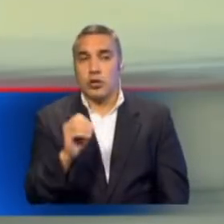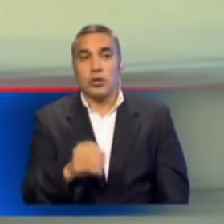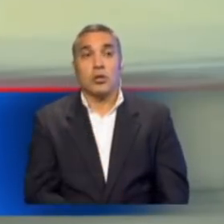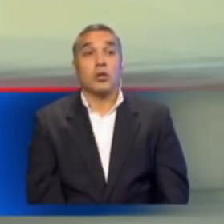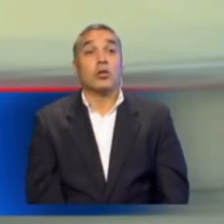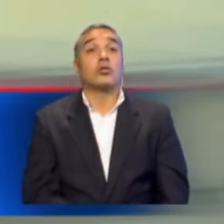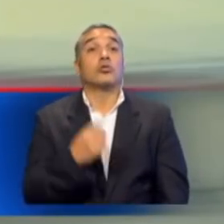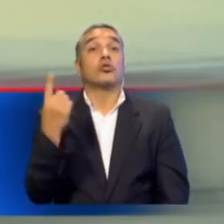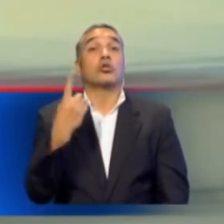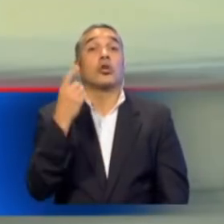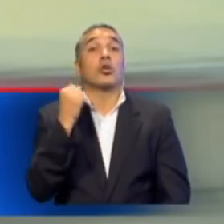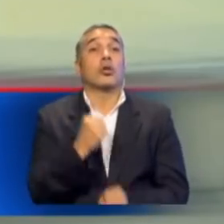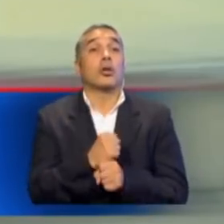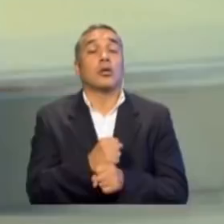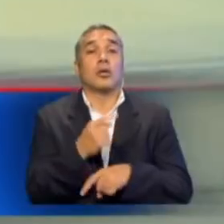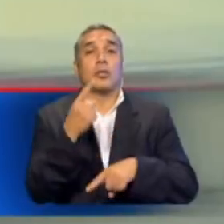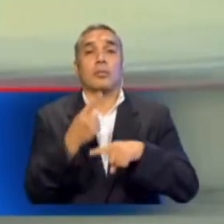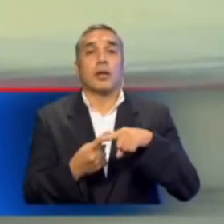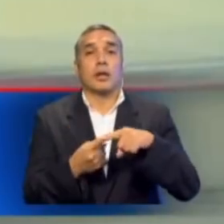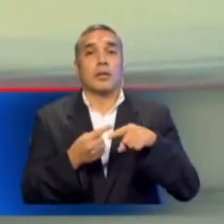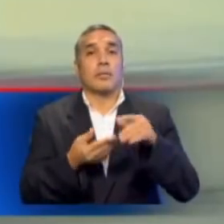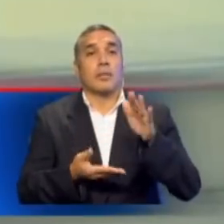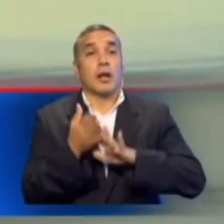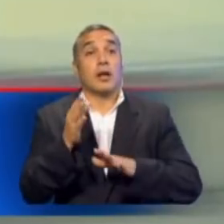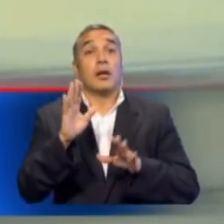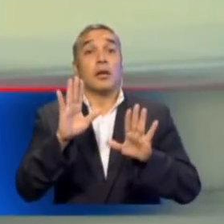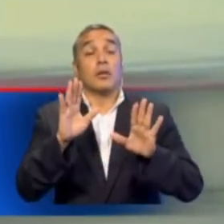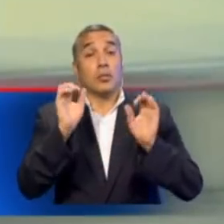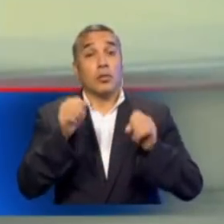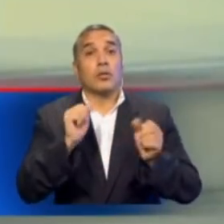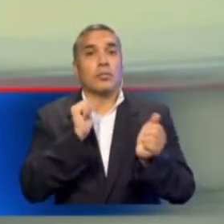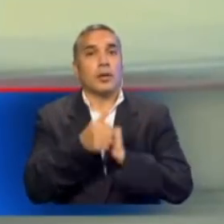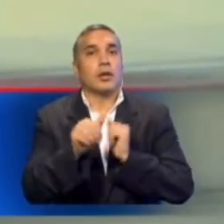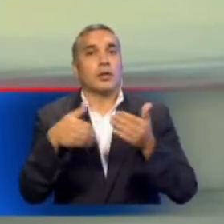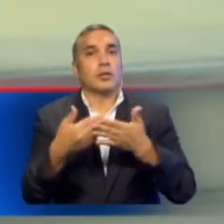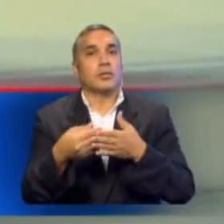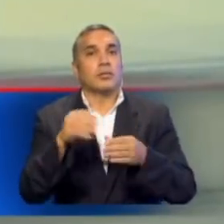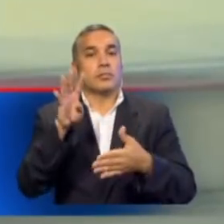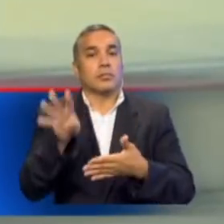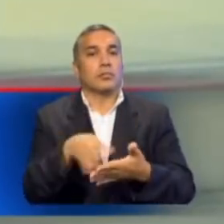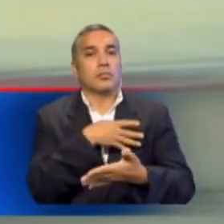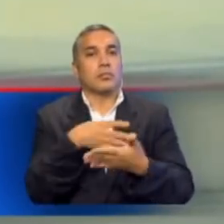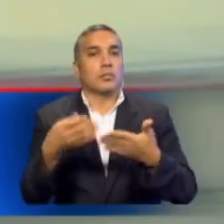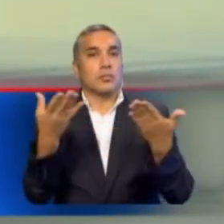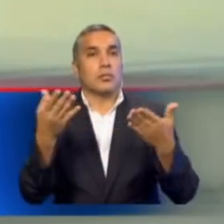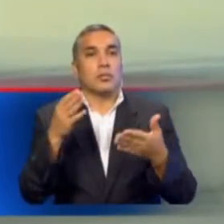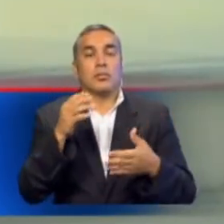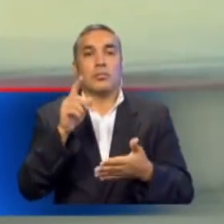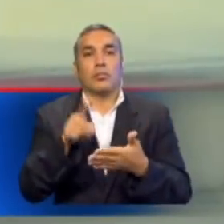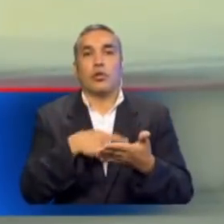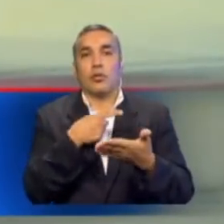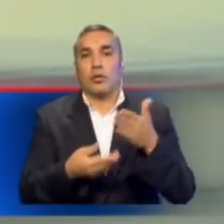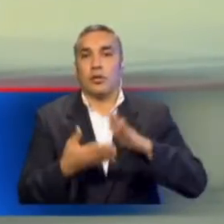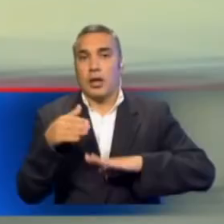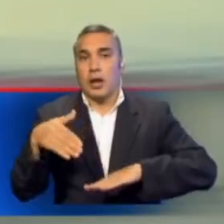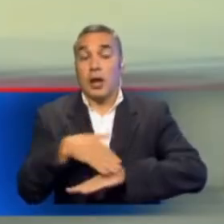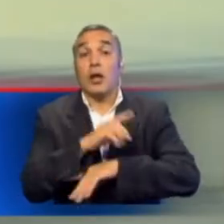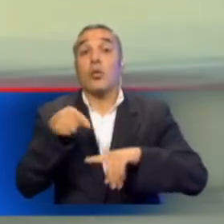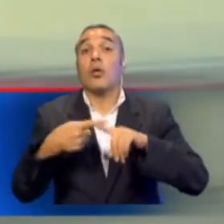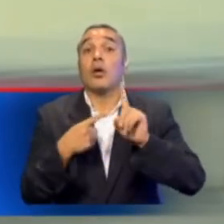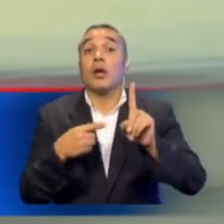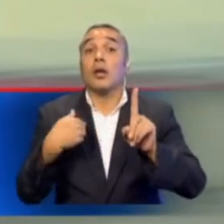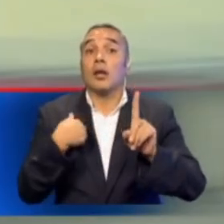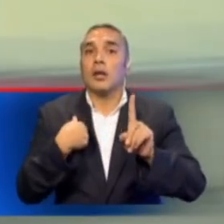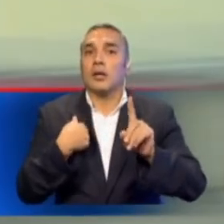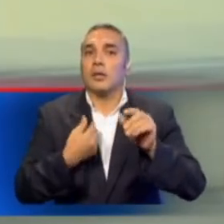y únicamente operarán la mitad de frecuencias. Está permitida la circulación en el horario del toque de queda siempre y cuando